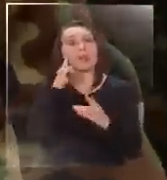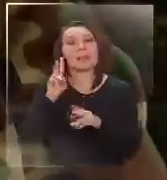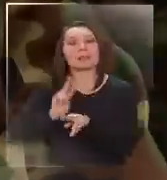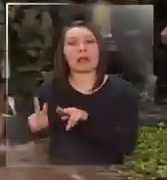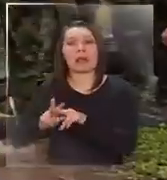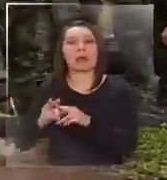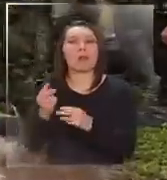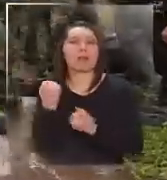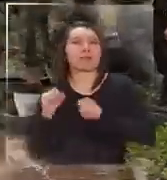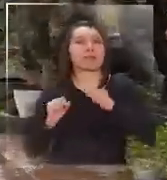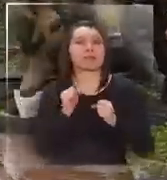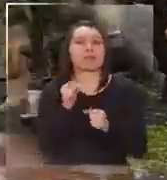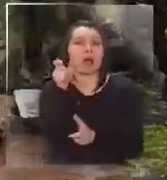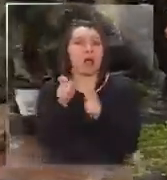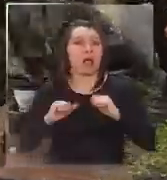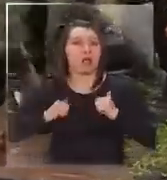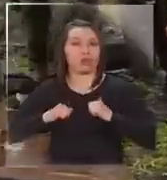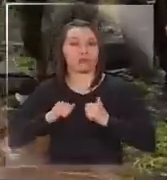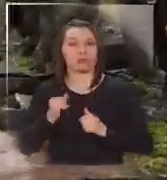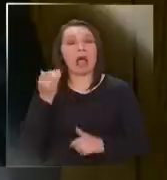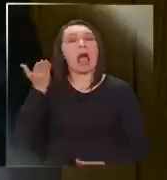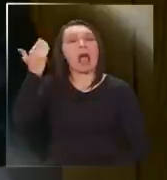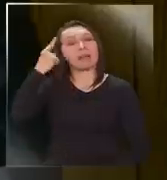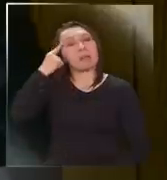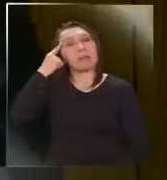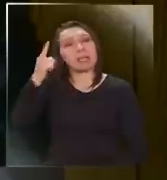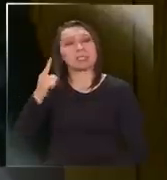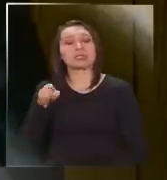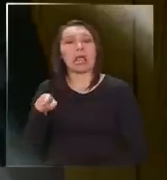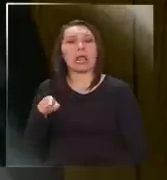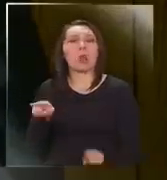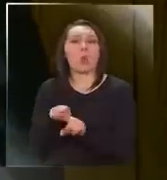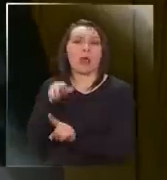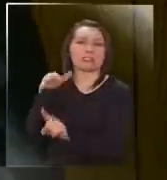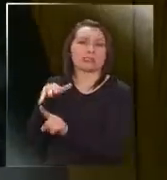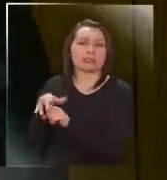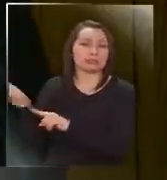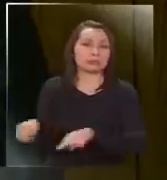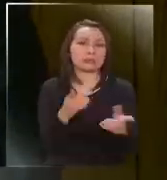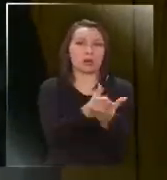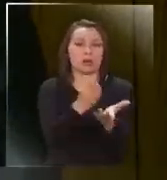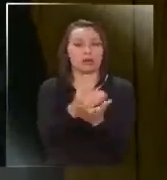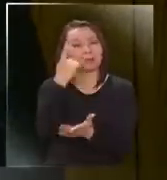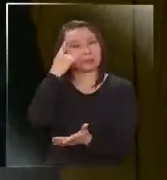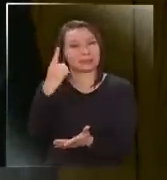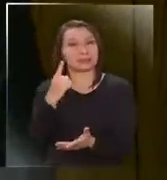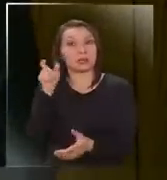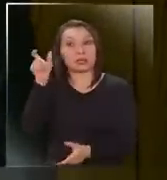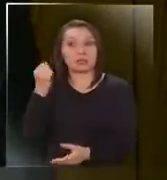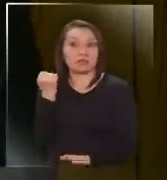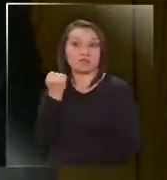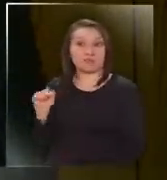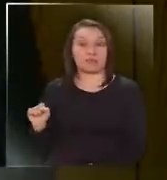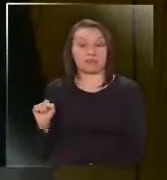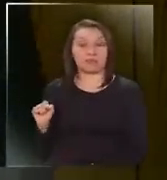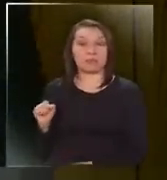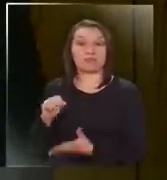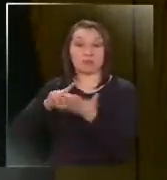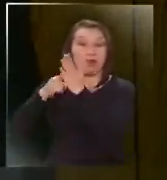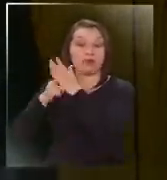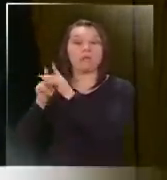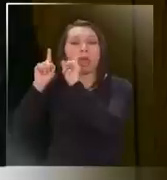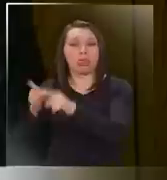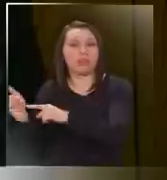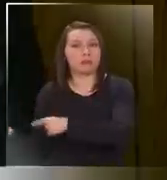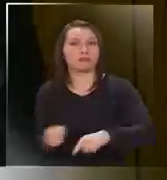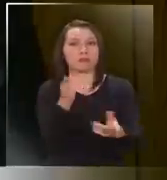de adolescentes. Siempre hubo ese concepto erróneo de pensar que el alumno que se porta mal, que el que tiene más problemas,